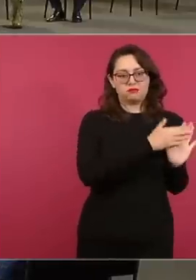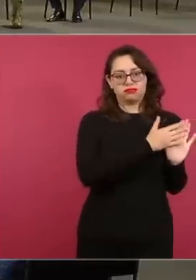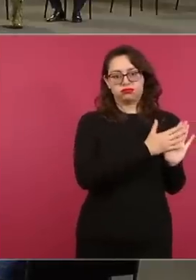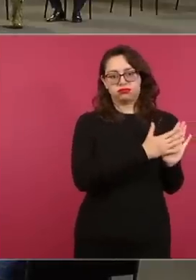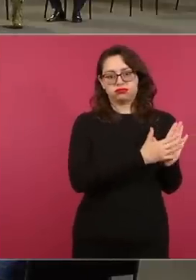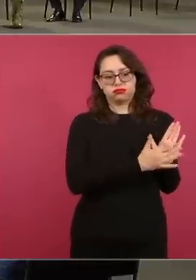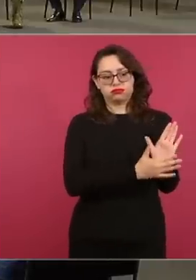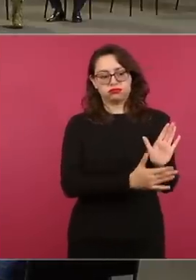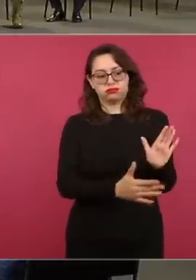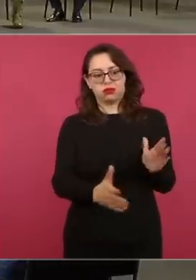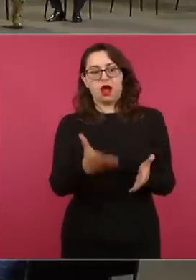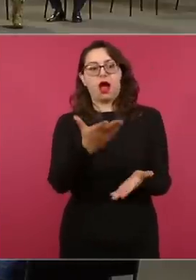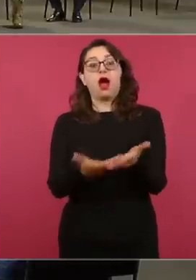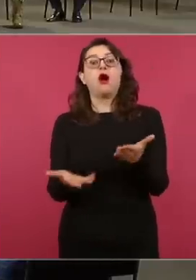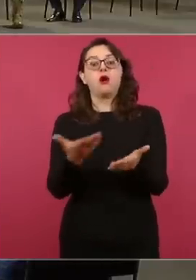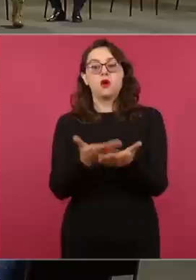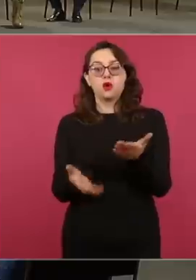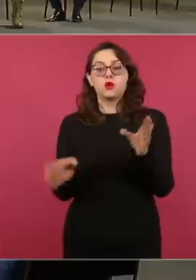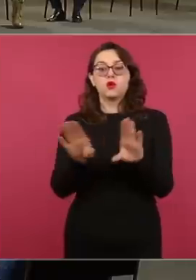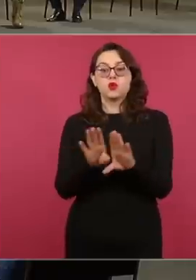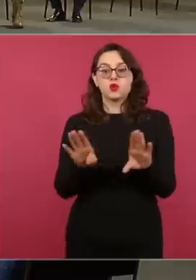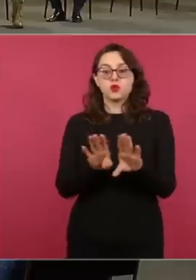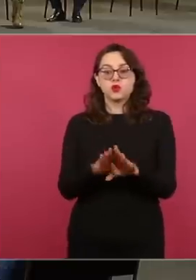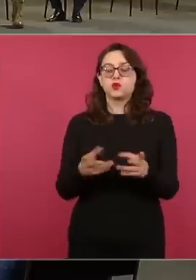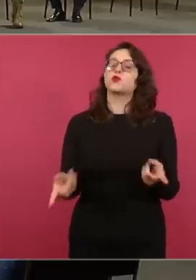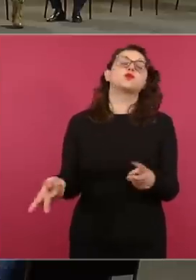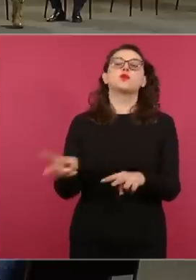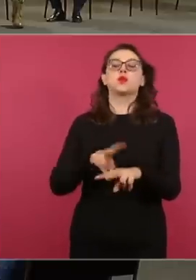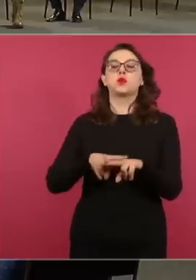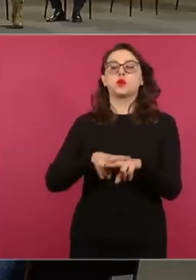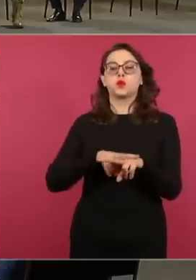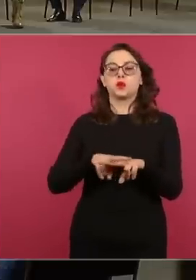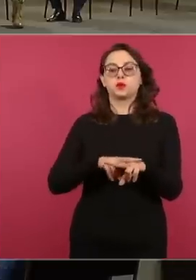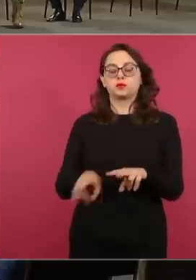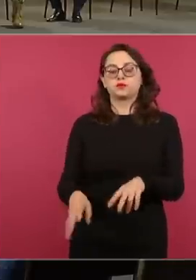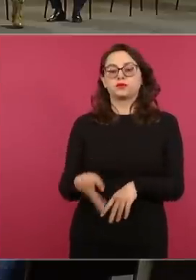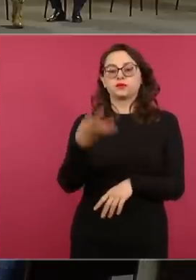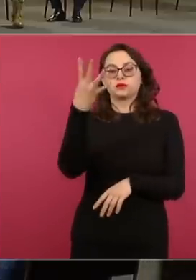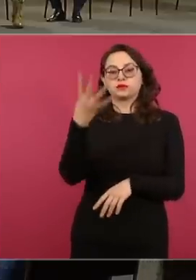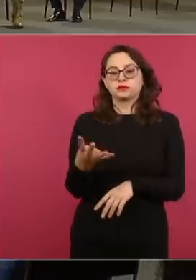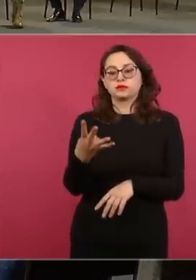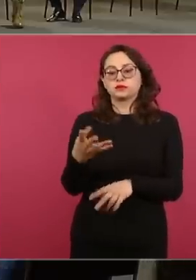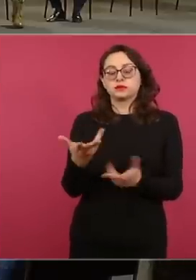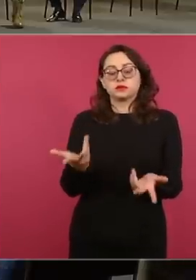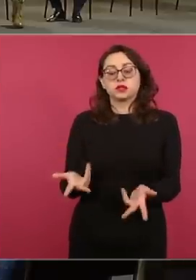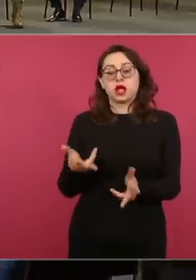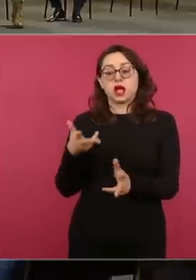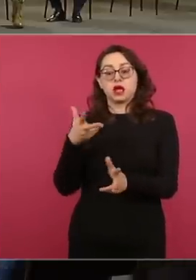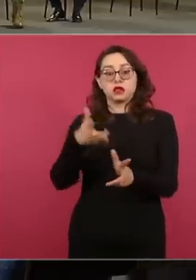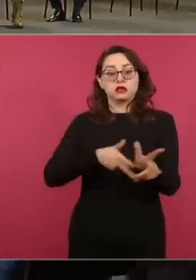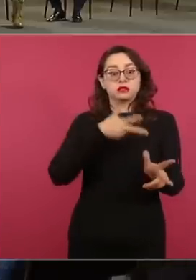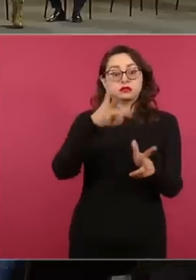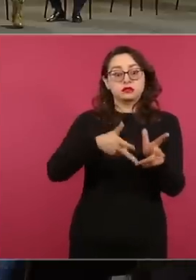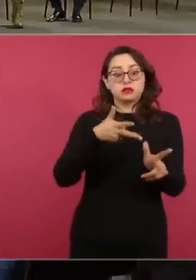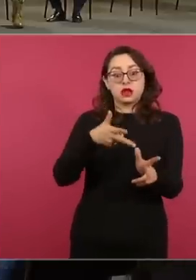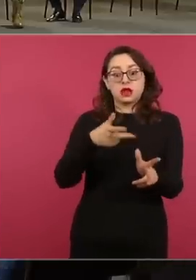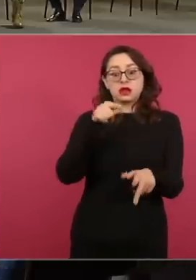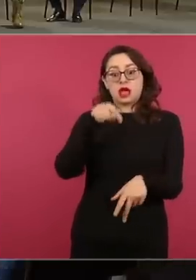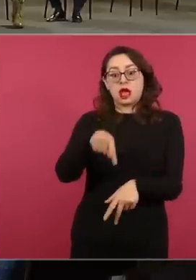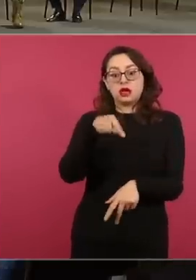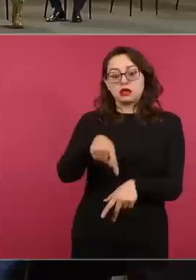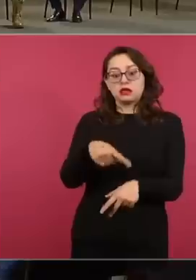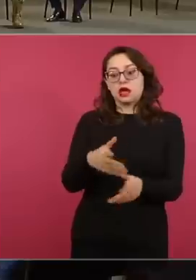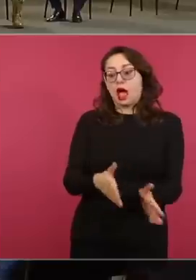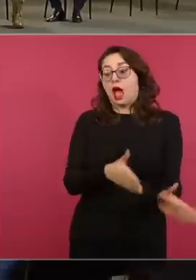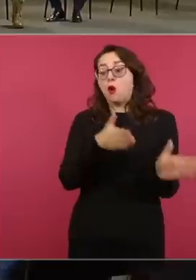como saben el tramo cuatro se construyó sobre la autopista del mayab que era ya una autopista impactada y